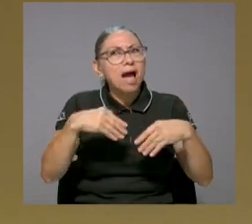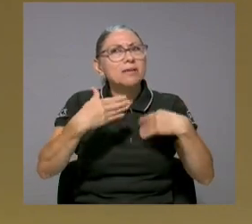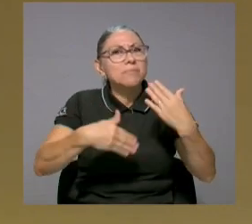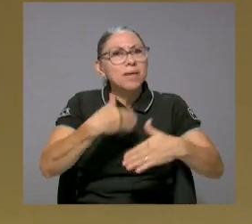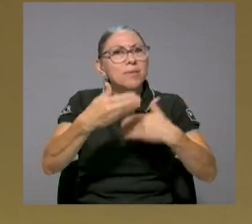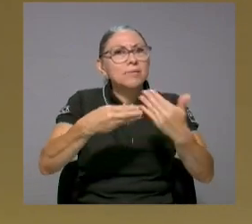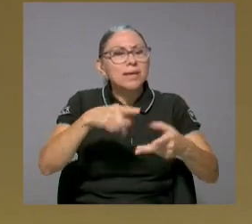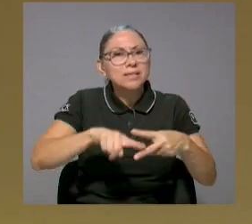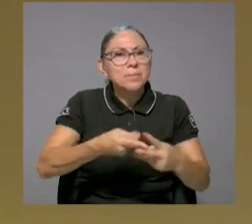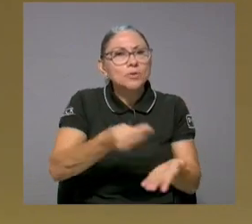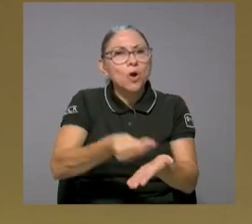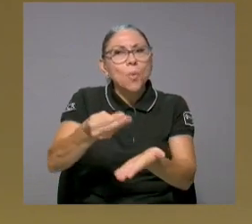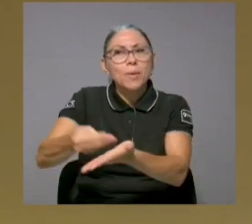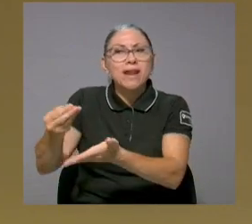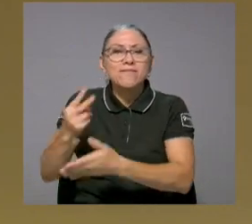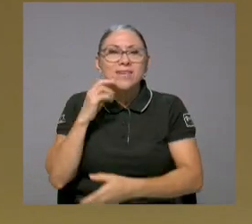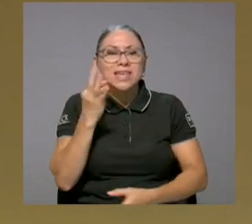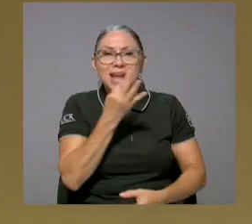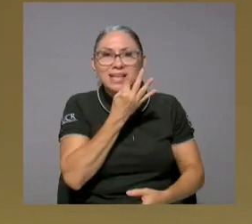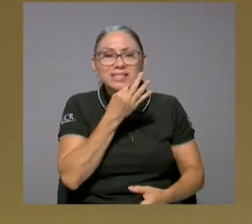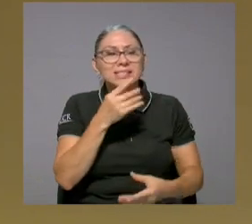fincas.